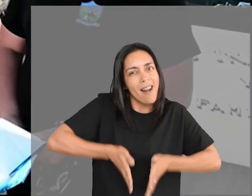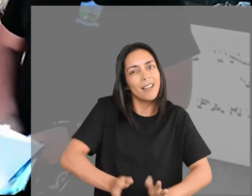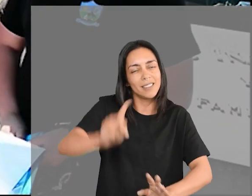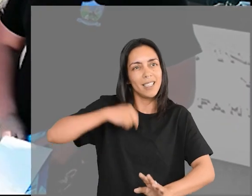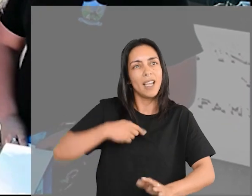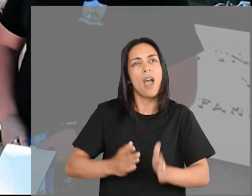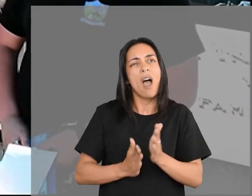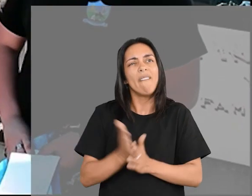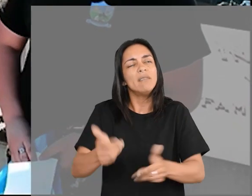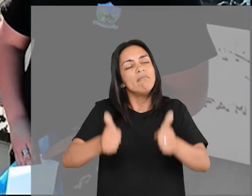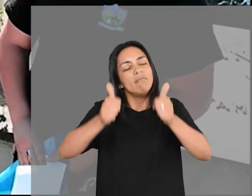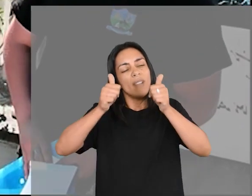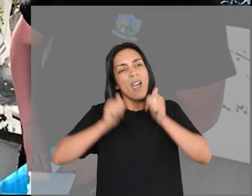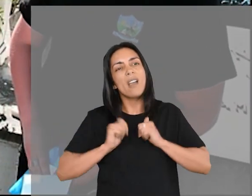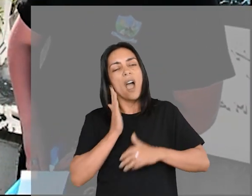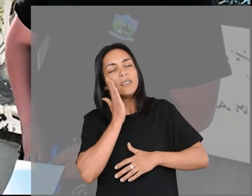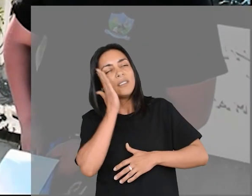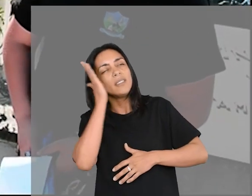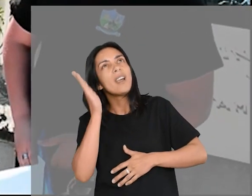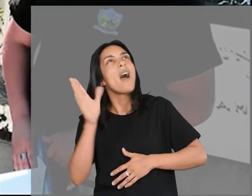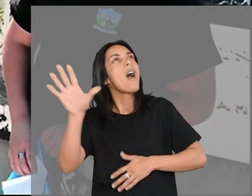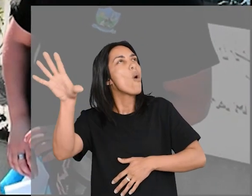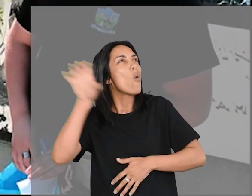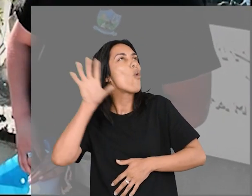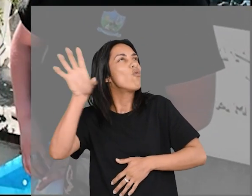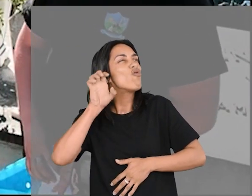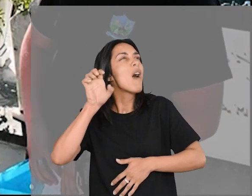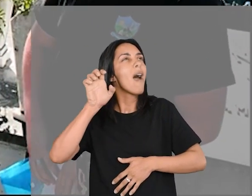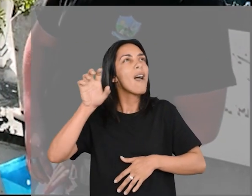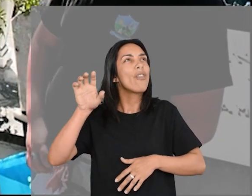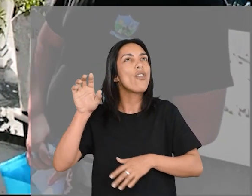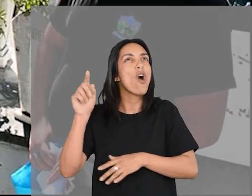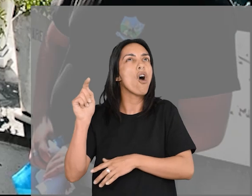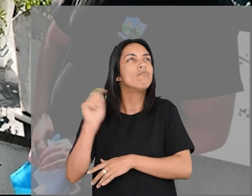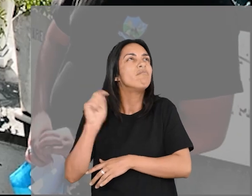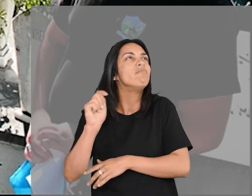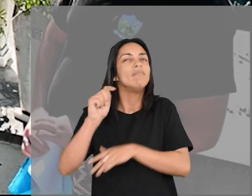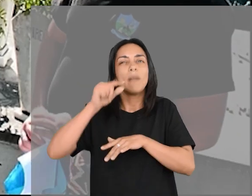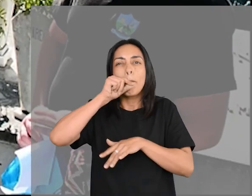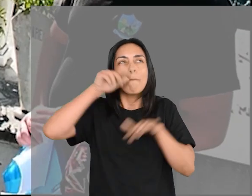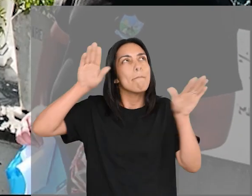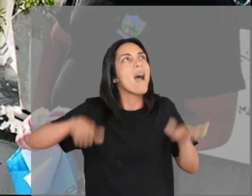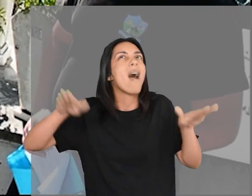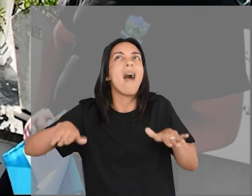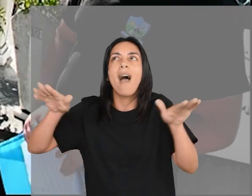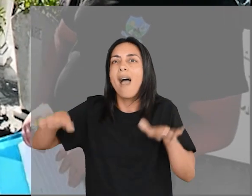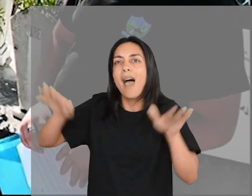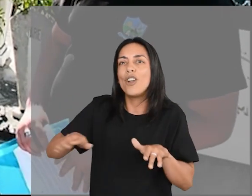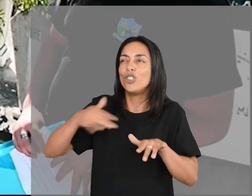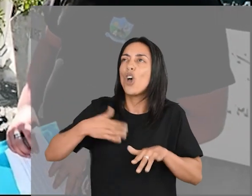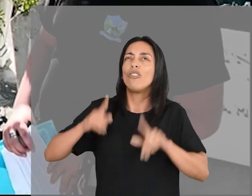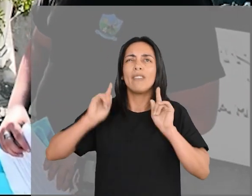adormecí con canto de chicharras, volé en tijeretas y le corté a la noche de mi